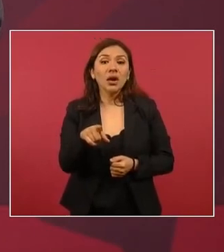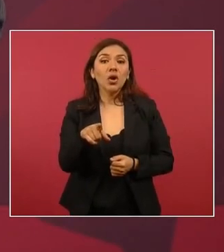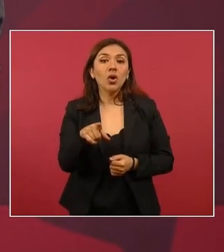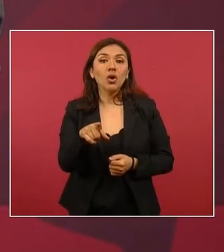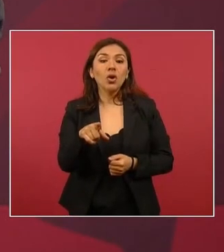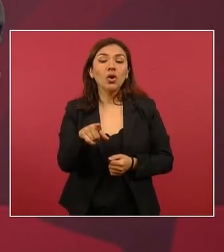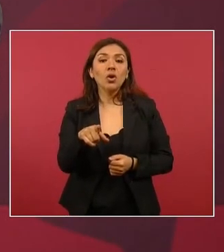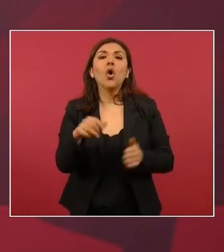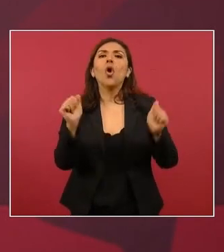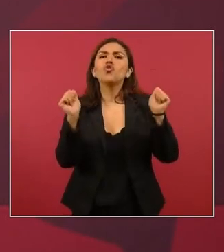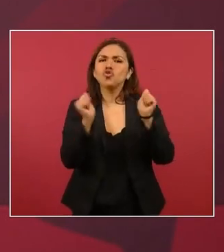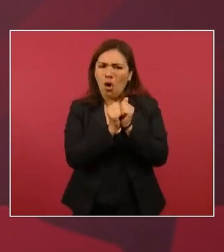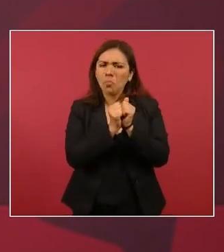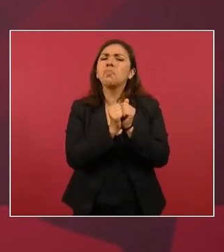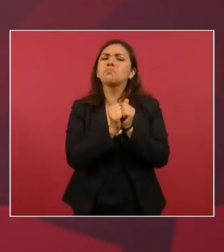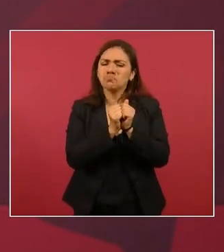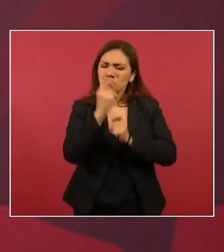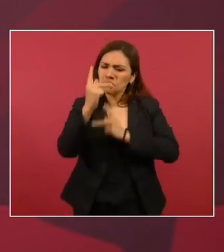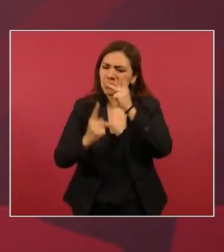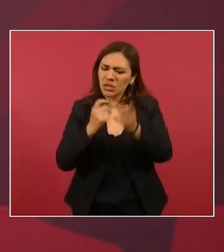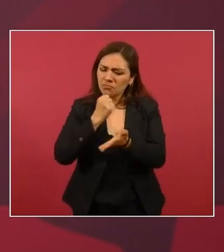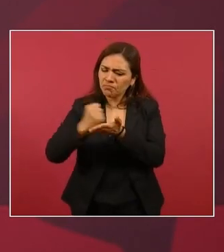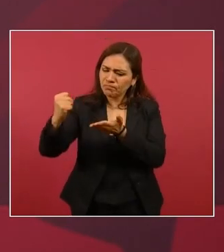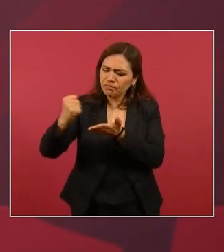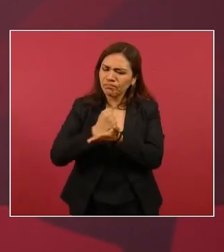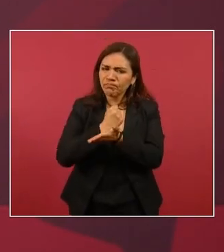con créditos